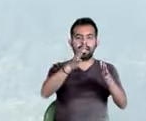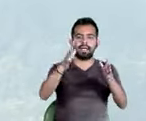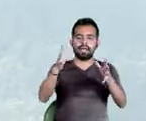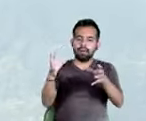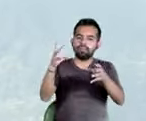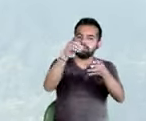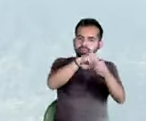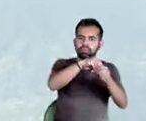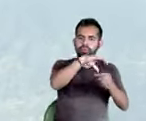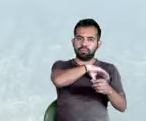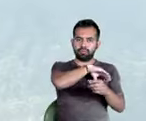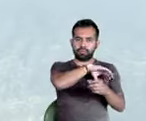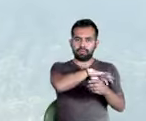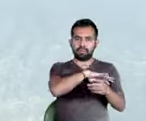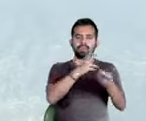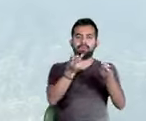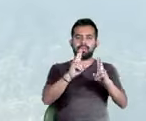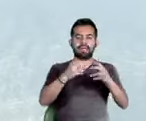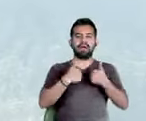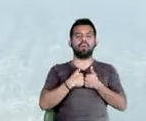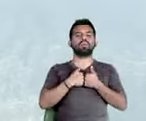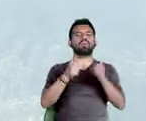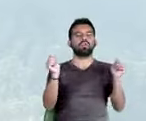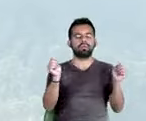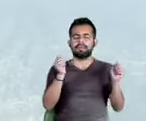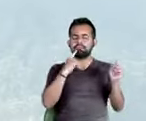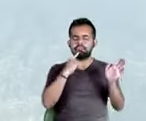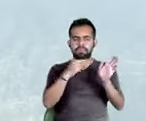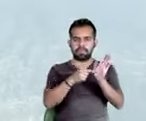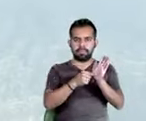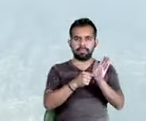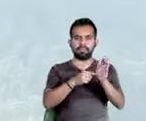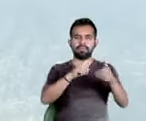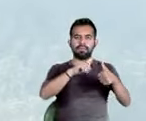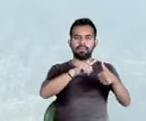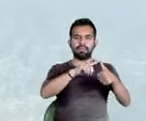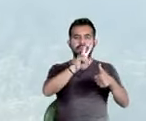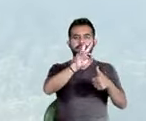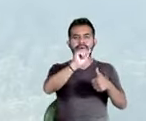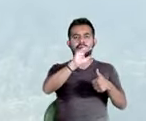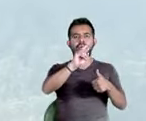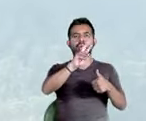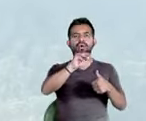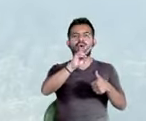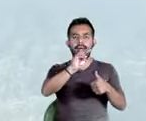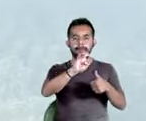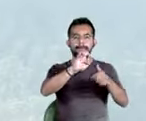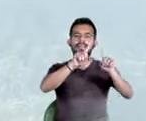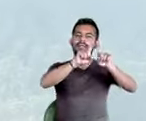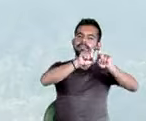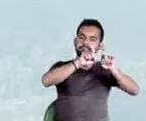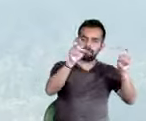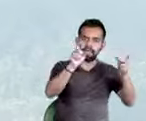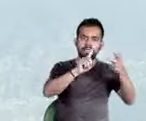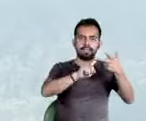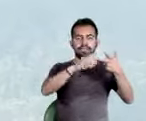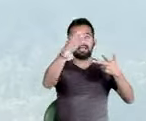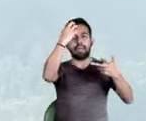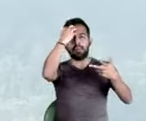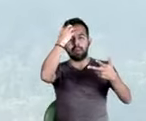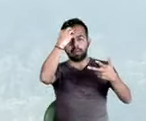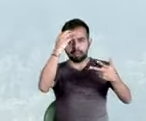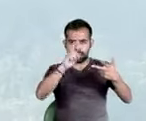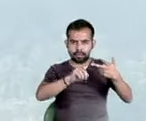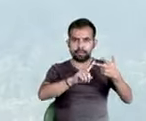municipio y que son autónomas además. Estamos hablando del patronato, estamos hablando de las empresas, estamos hablando de las unidades educativas, estamos hablando